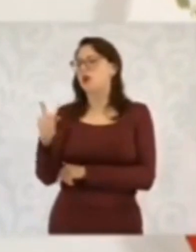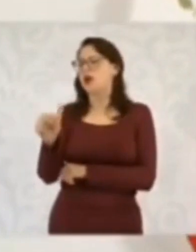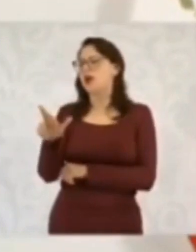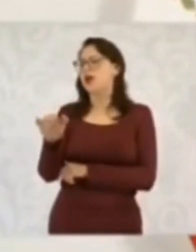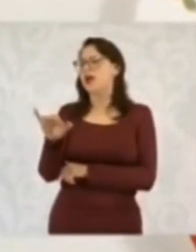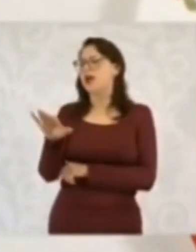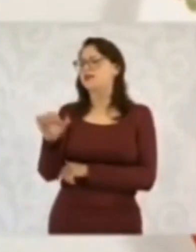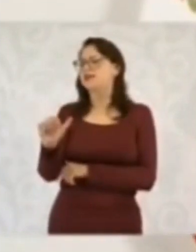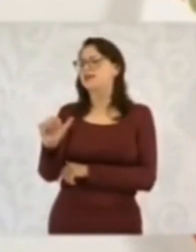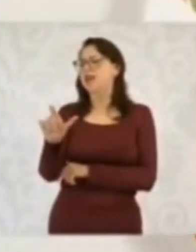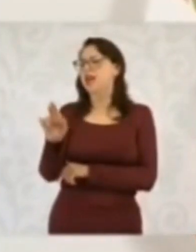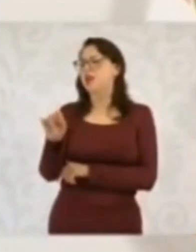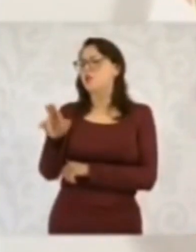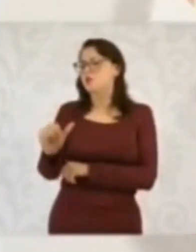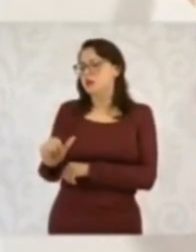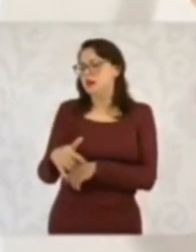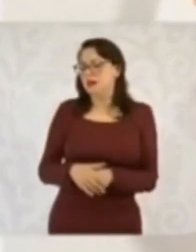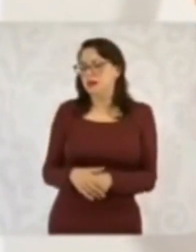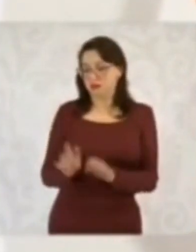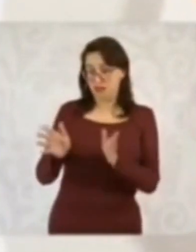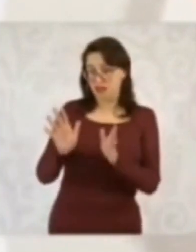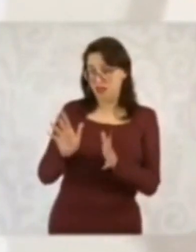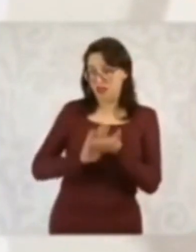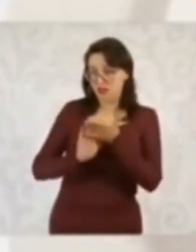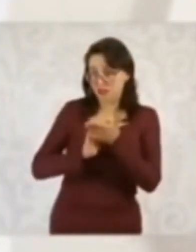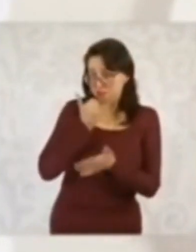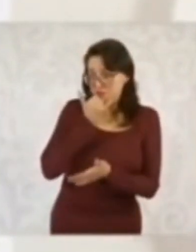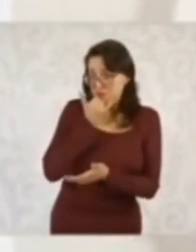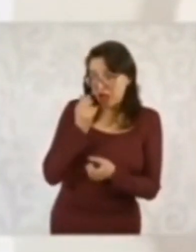De perdis, que pidan perdón al pueblo de México.